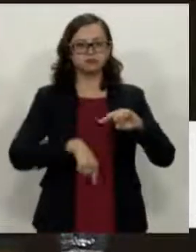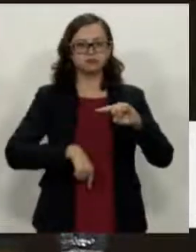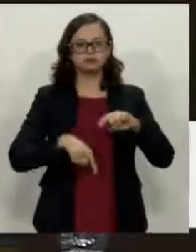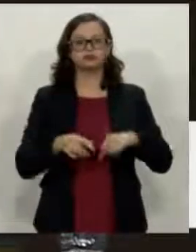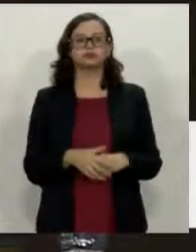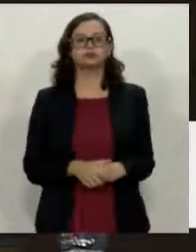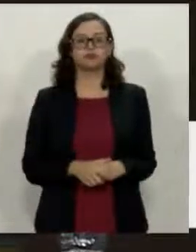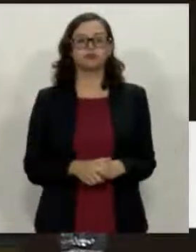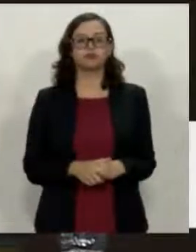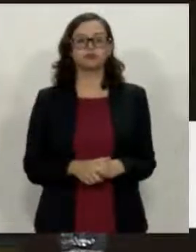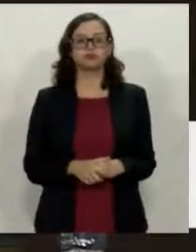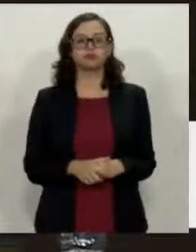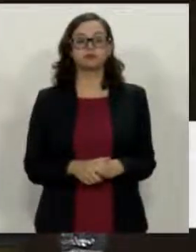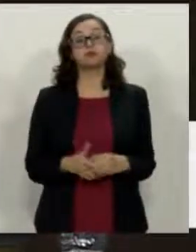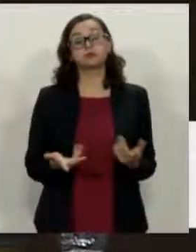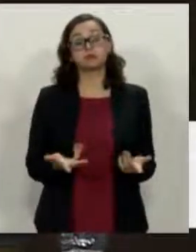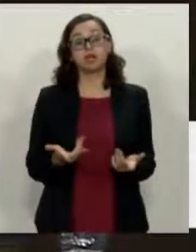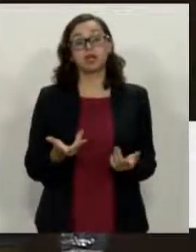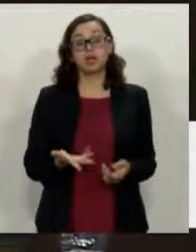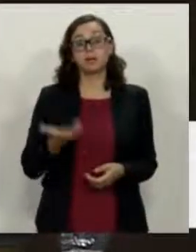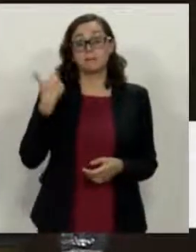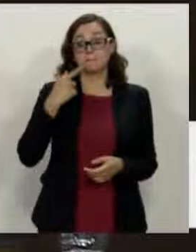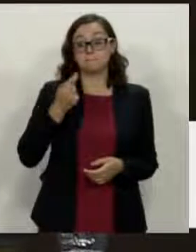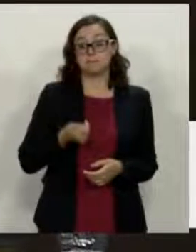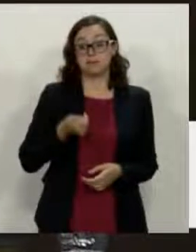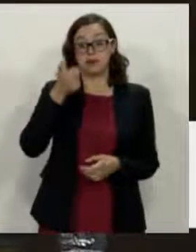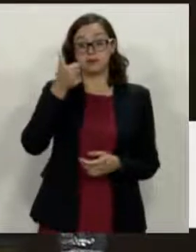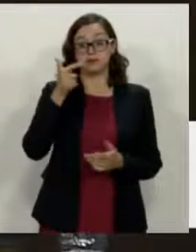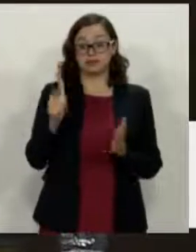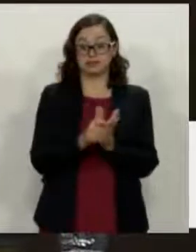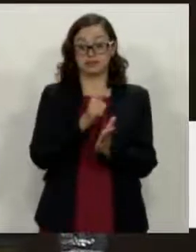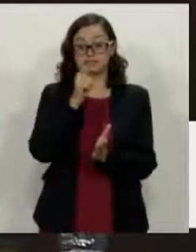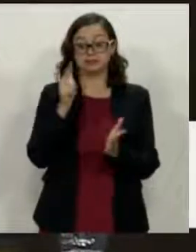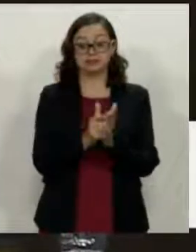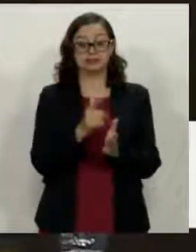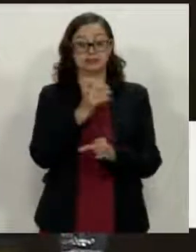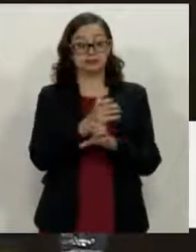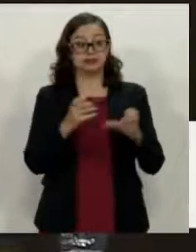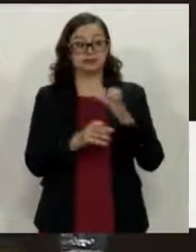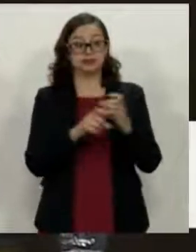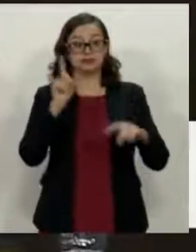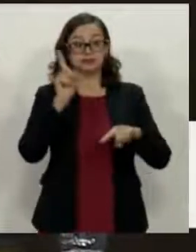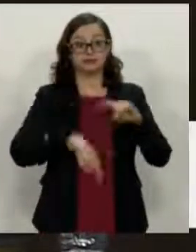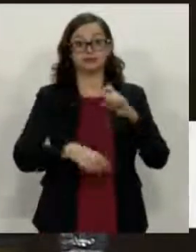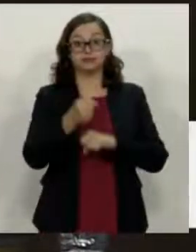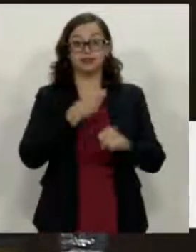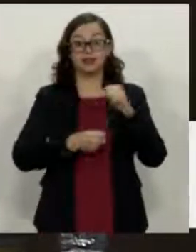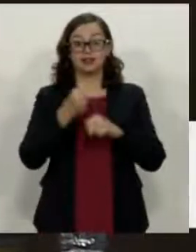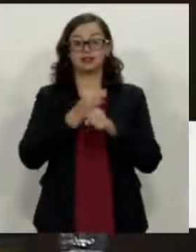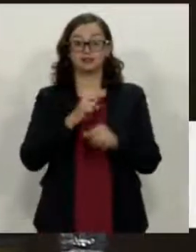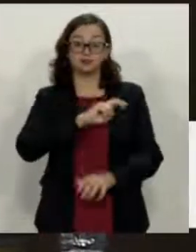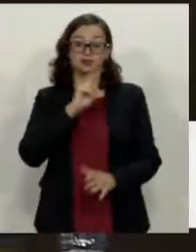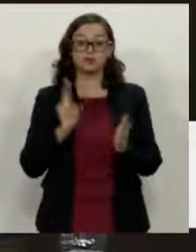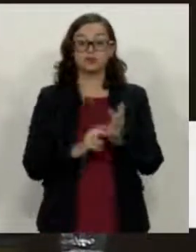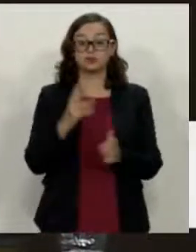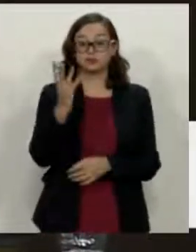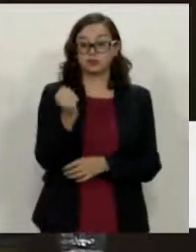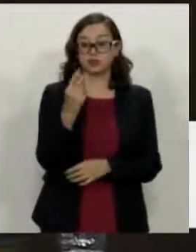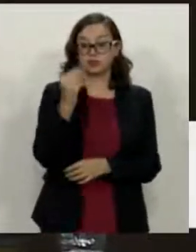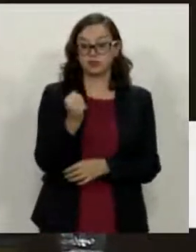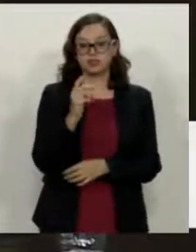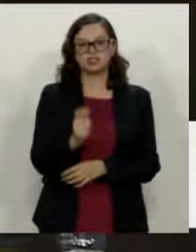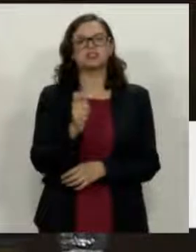Recordemos que la primera ley de extinción de dominio, aprobada en México en 2009, aplicaba para los supuestos